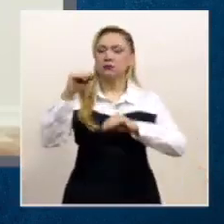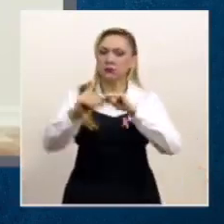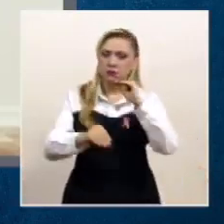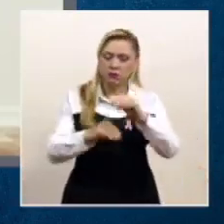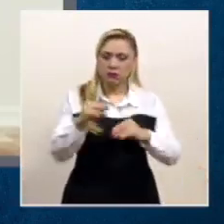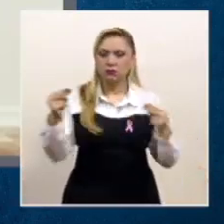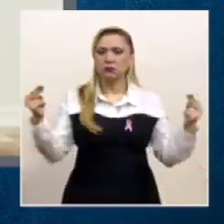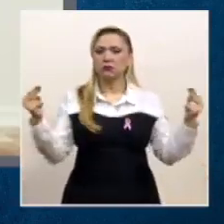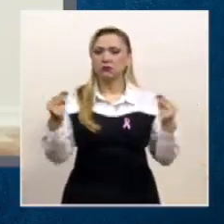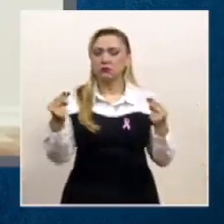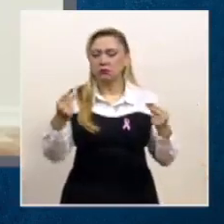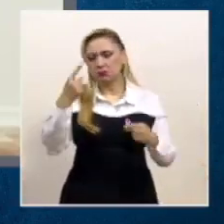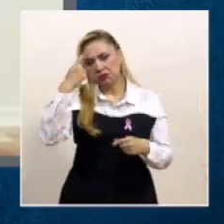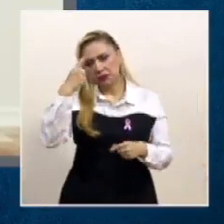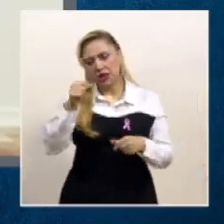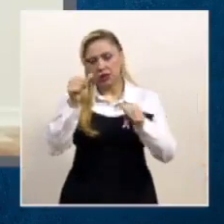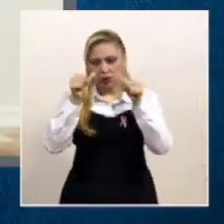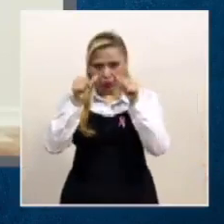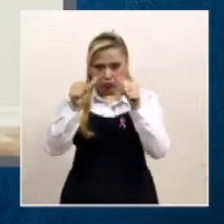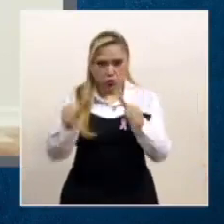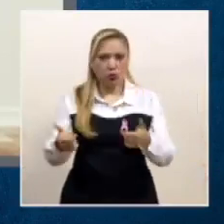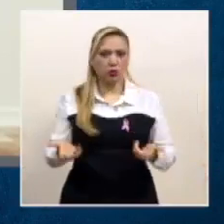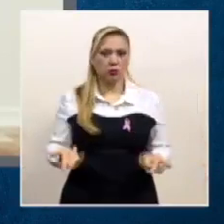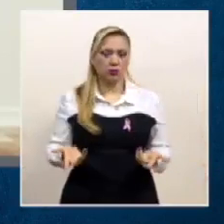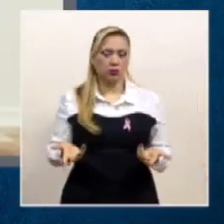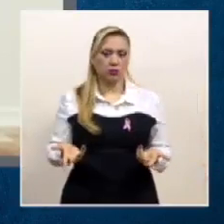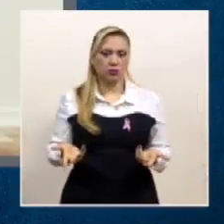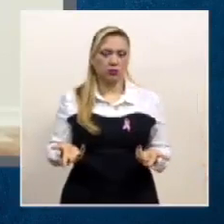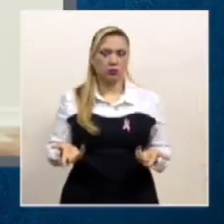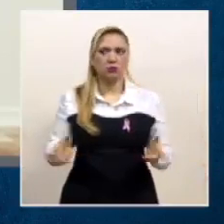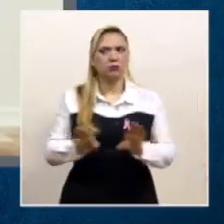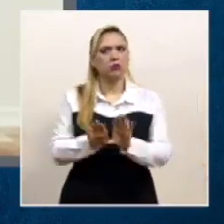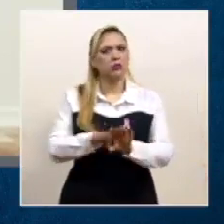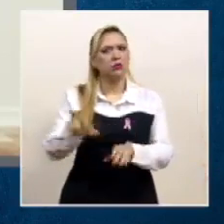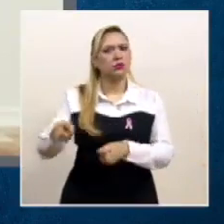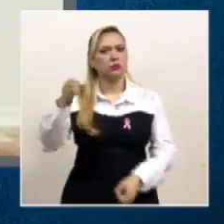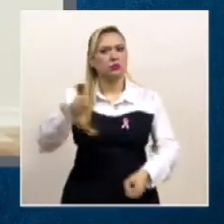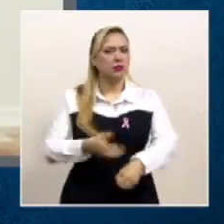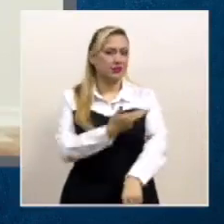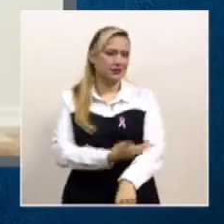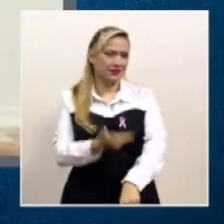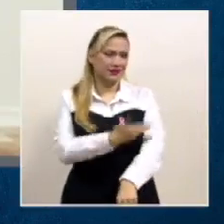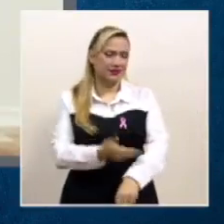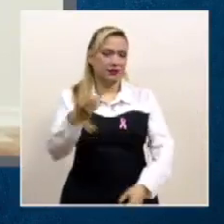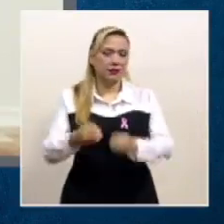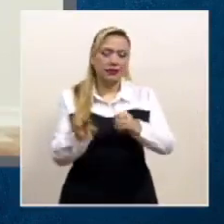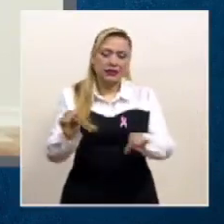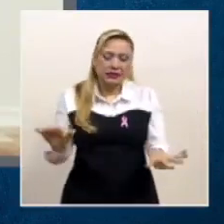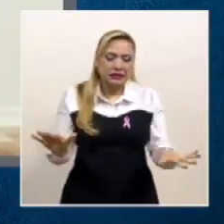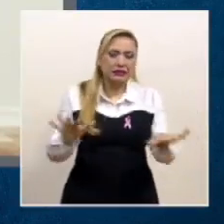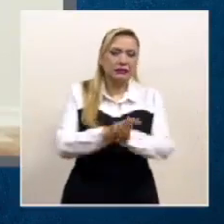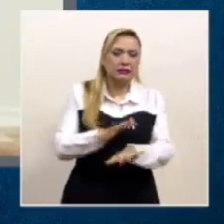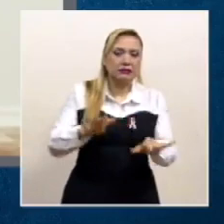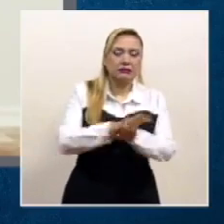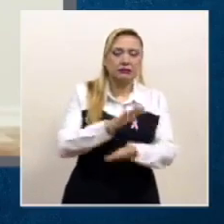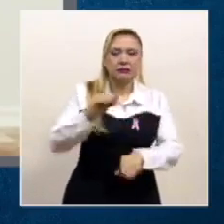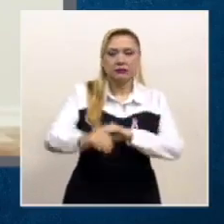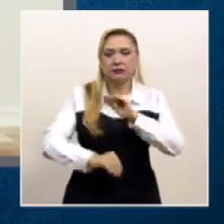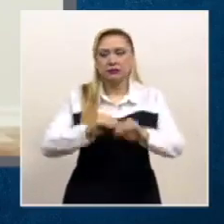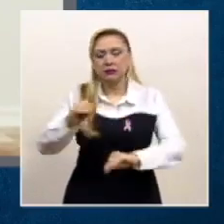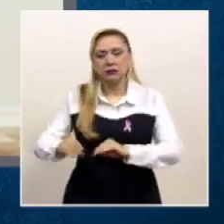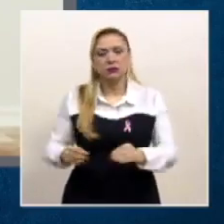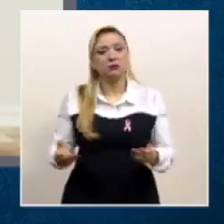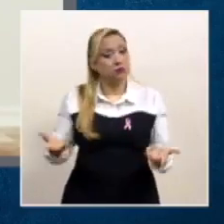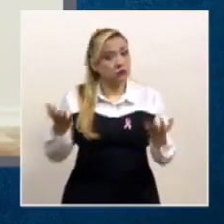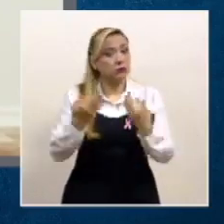al procedimiento, es decir, que el procedimiento jurisdiccional tenga modificaciones necesarias que